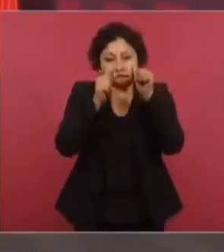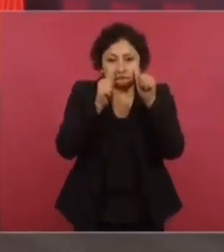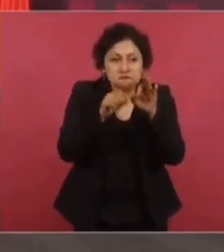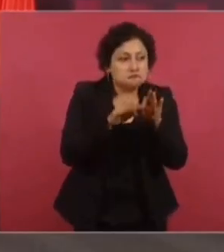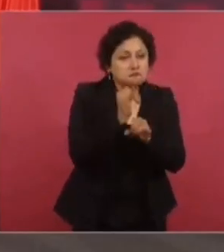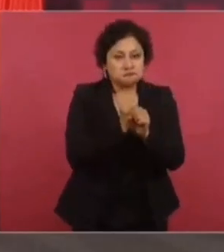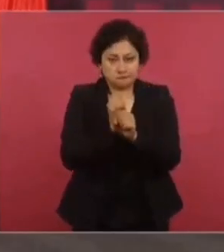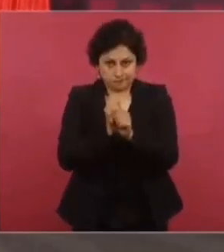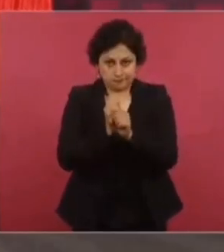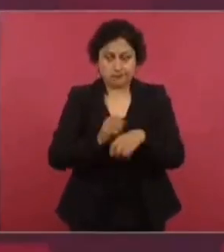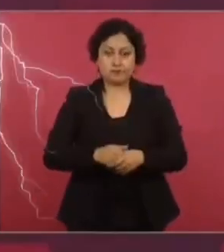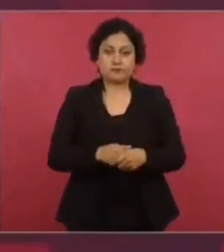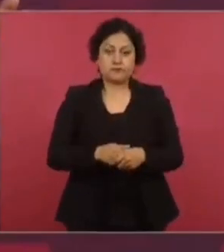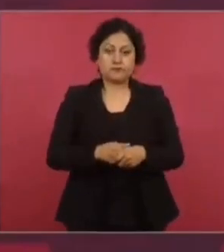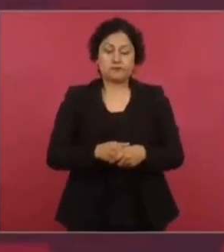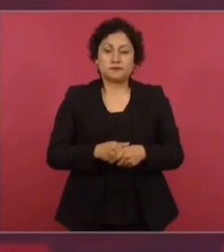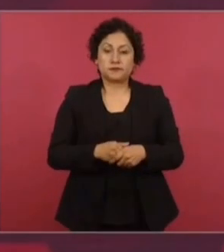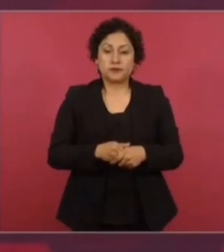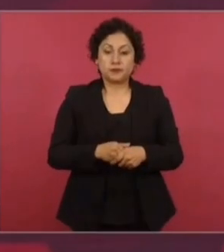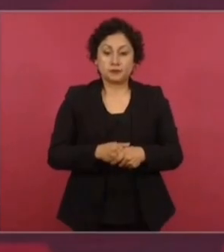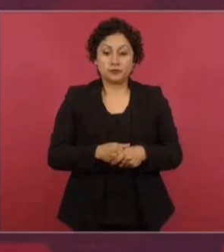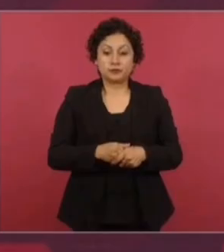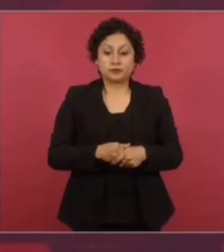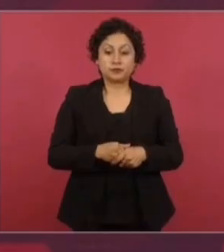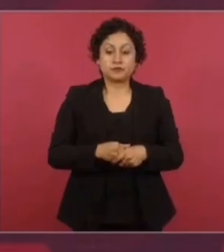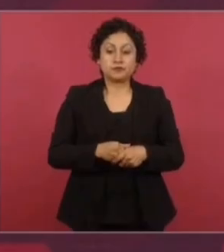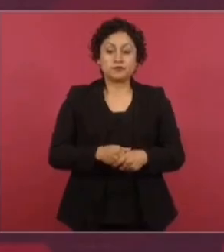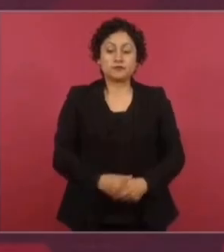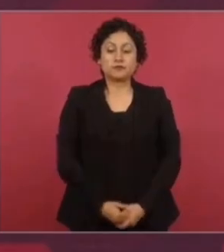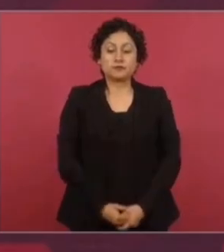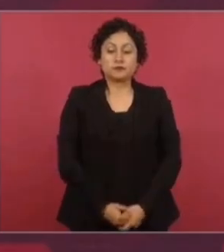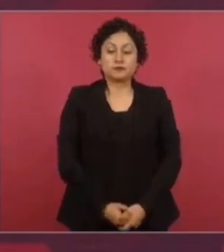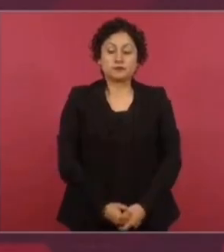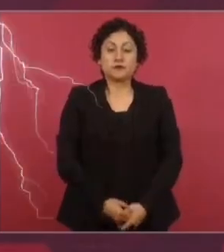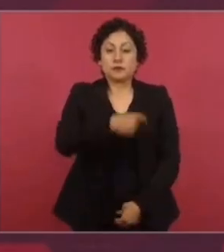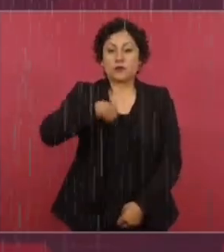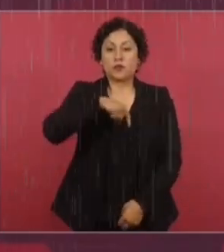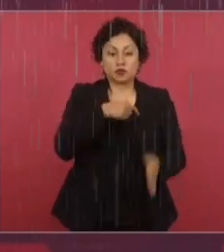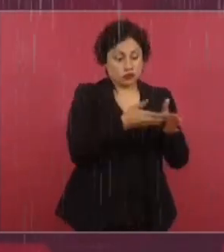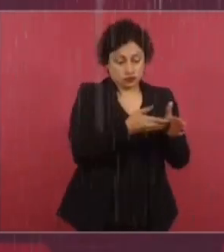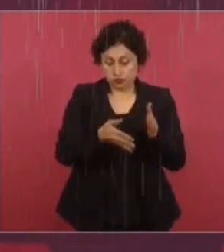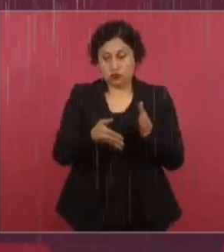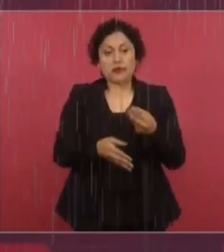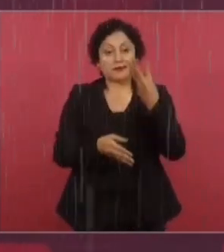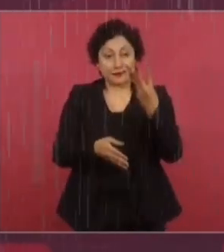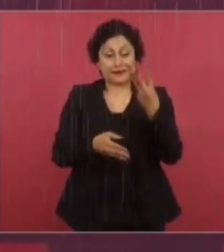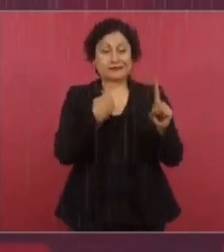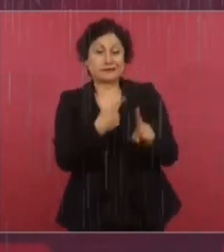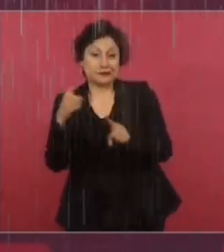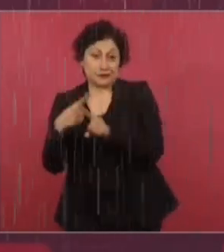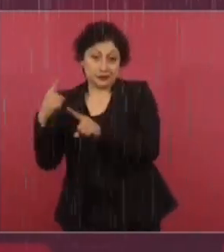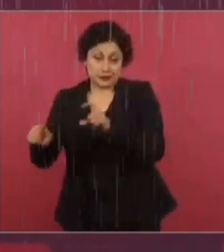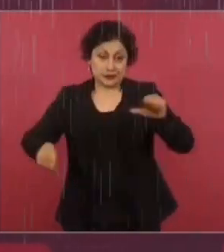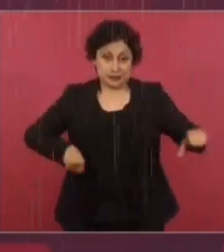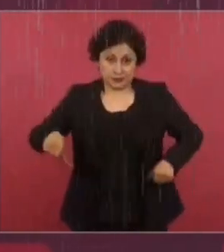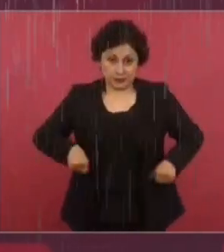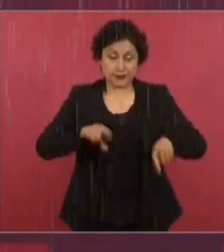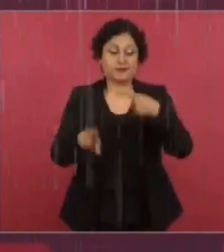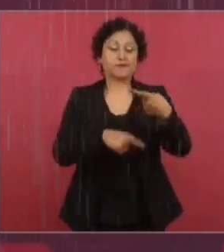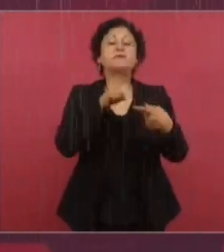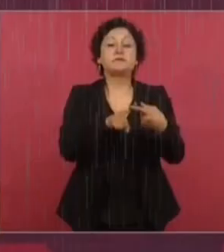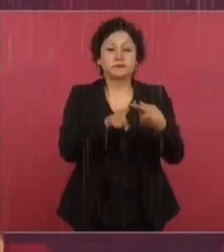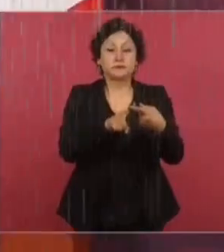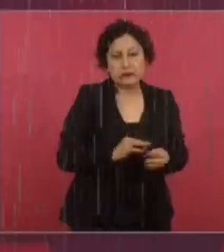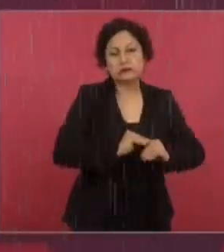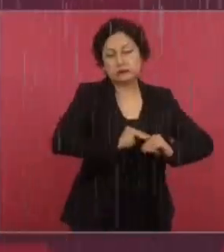Iguala son tres actividades tres tareas primero saber bien